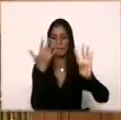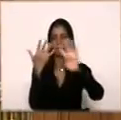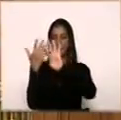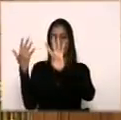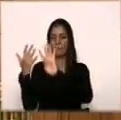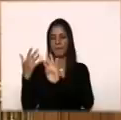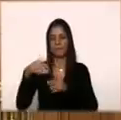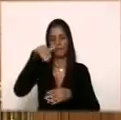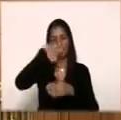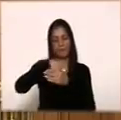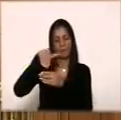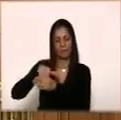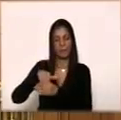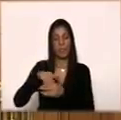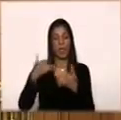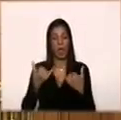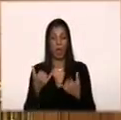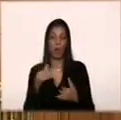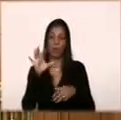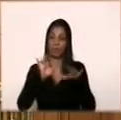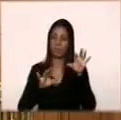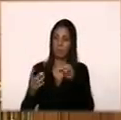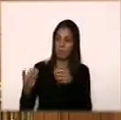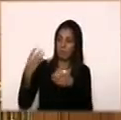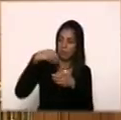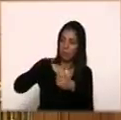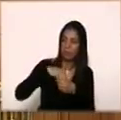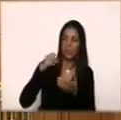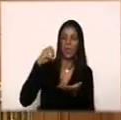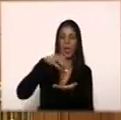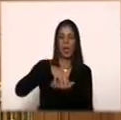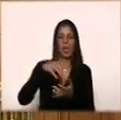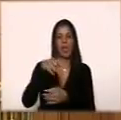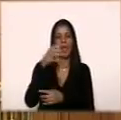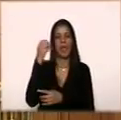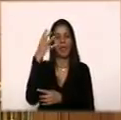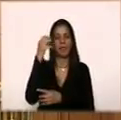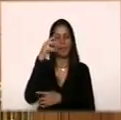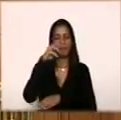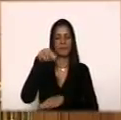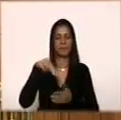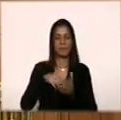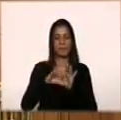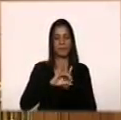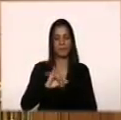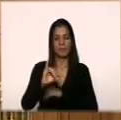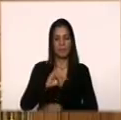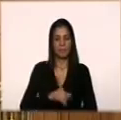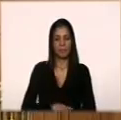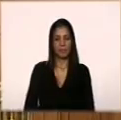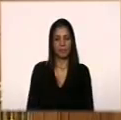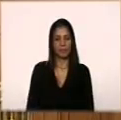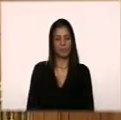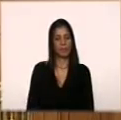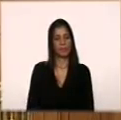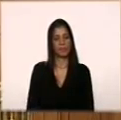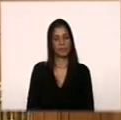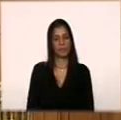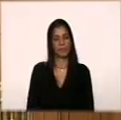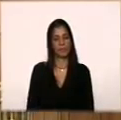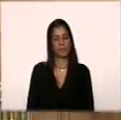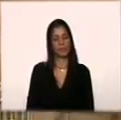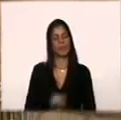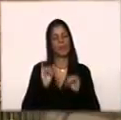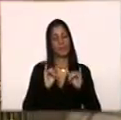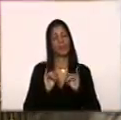a los hombres y mujeres que hoy somos parte de esta soberana y plenipotenciaria Asamblea Nacional Constituyente. Lo mismo ocurrió con la escogencia